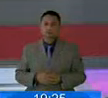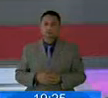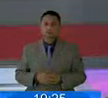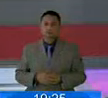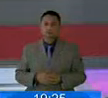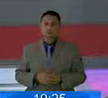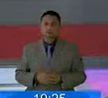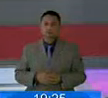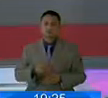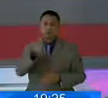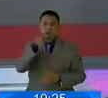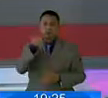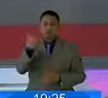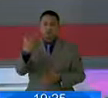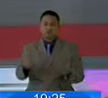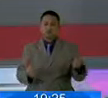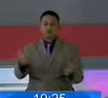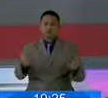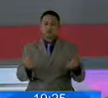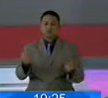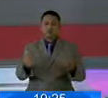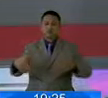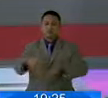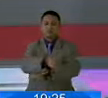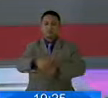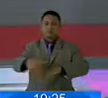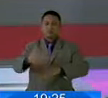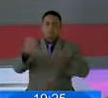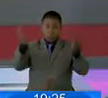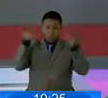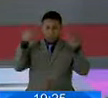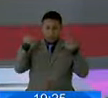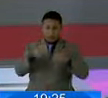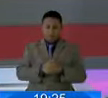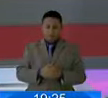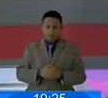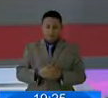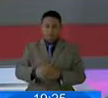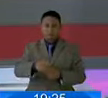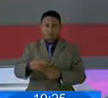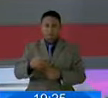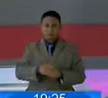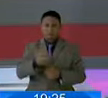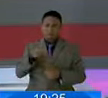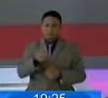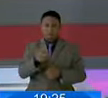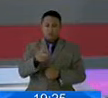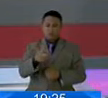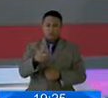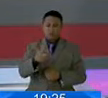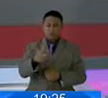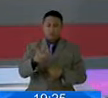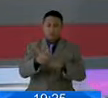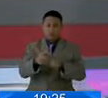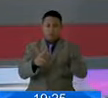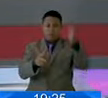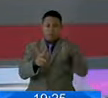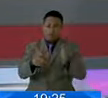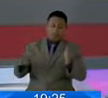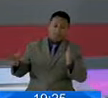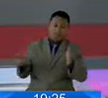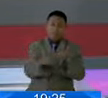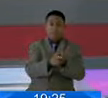El conductor de un tráiler que circulaba por la avenida Pedro Menéndez Gilbert en Guayaquil sufrió la pérdida de un carril accidentándose contra la pared del Instituto